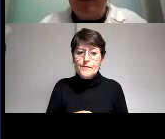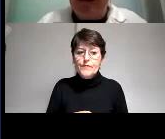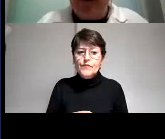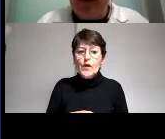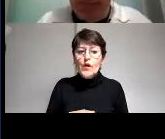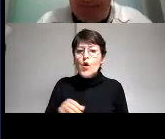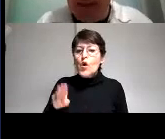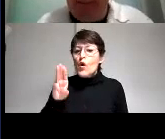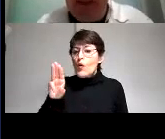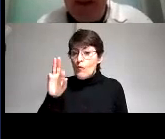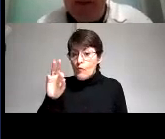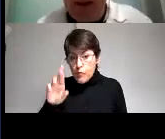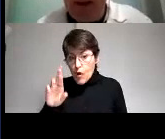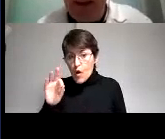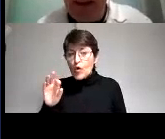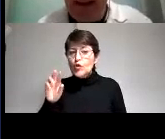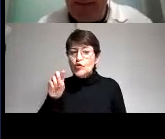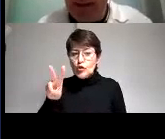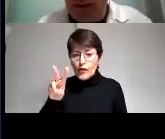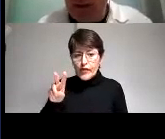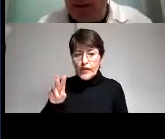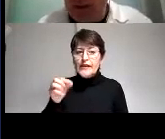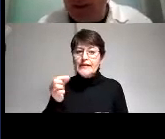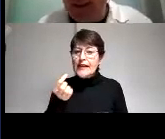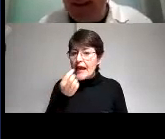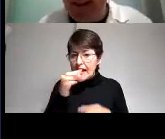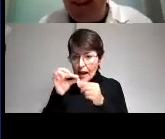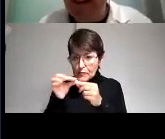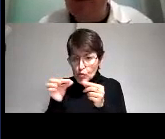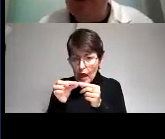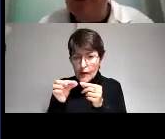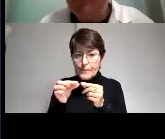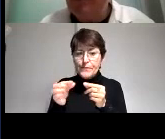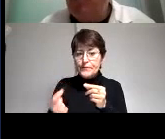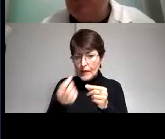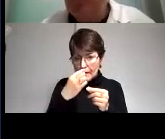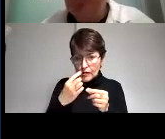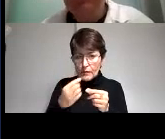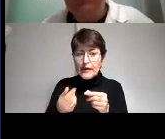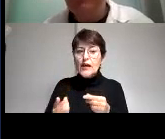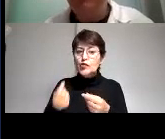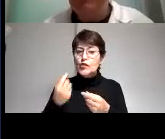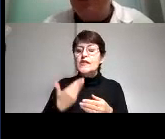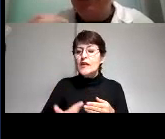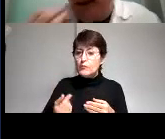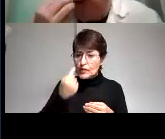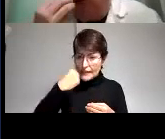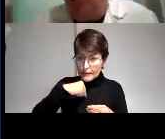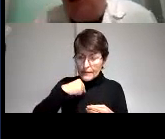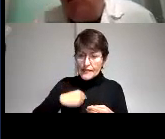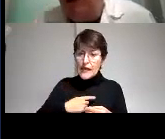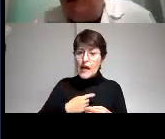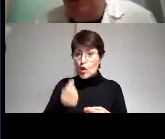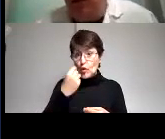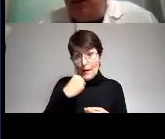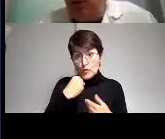microencapsulación. La importancia de la microencapsulación es que realmente donde nos interesa que lleguen estas bacterias es al colon, por lo tanto ha de pasar, y lo tomamos